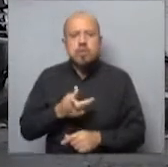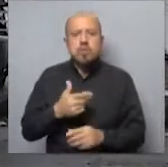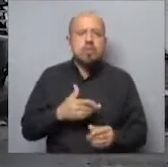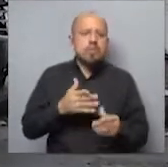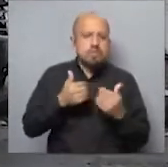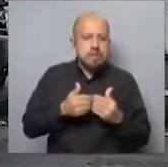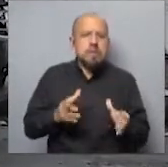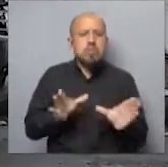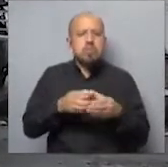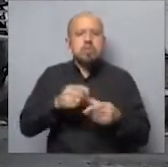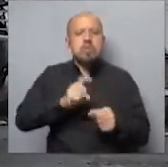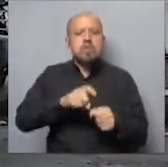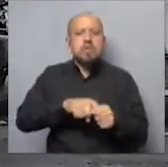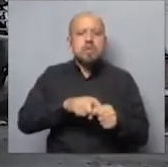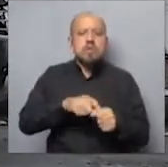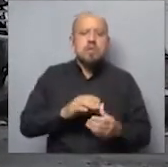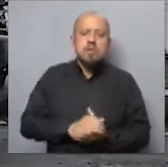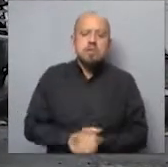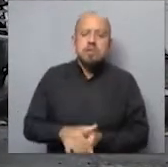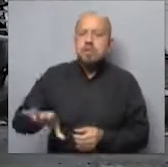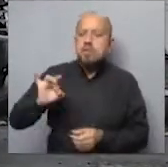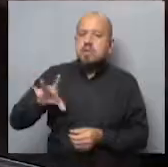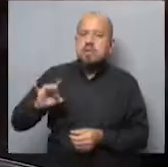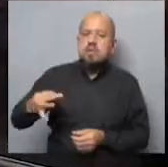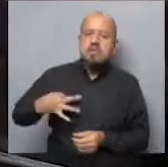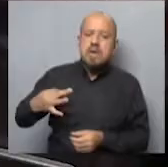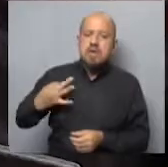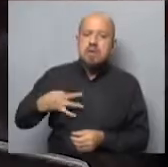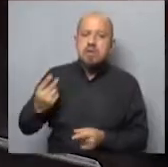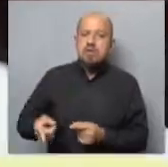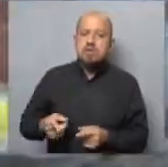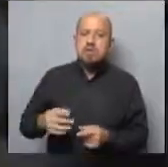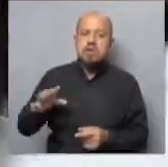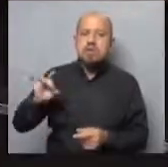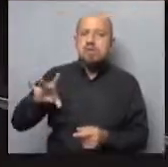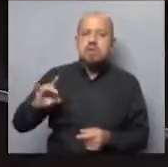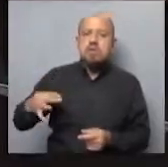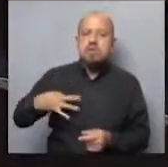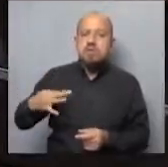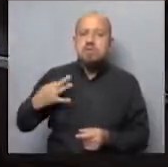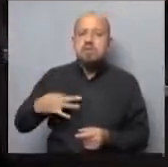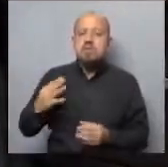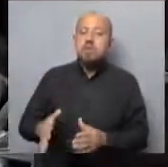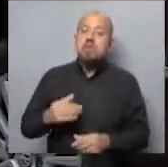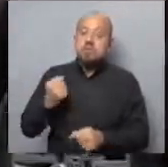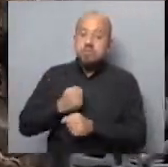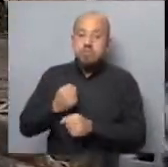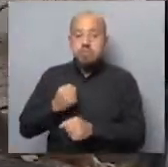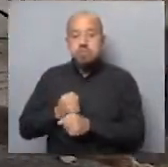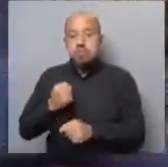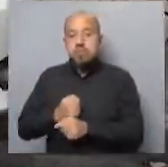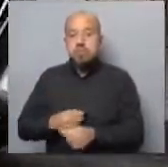agrupar como un sindicato? Y hace 15 años. Hace 15 años que nos dio bastante trabajo para